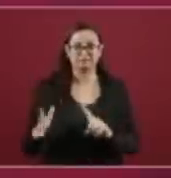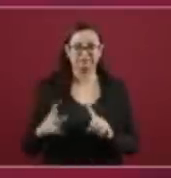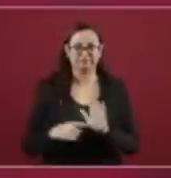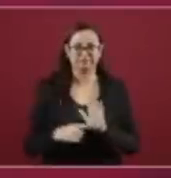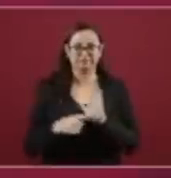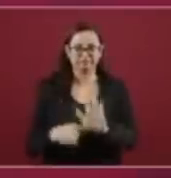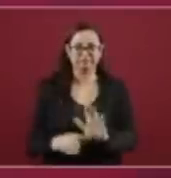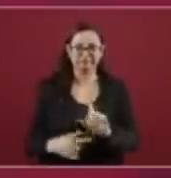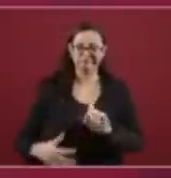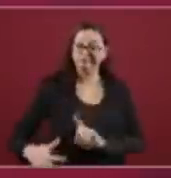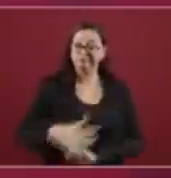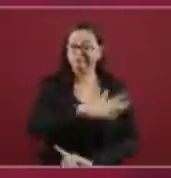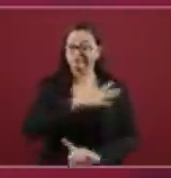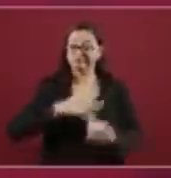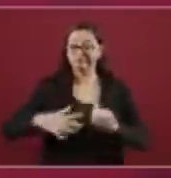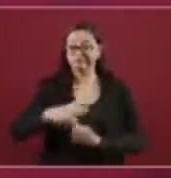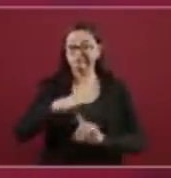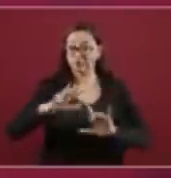debe de